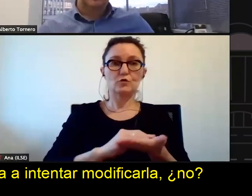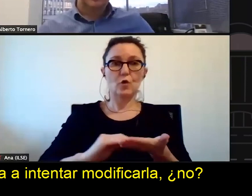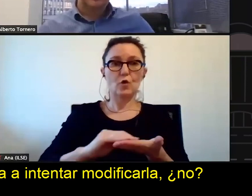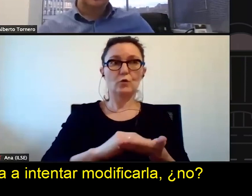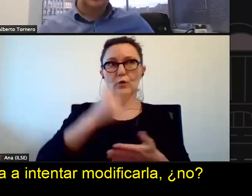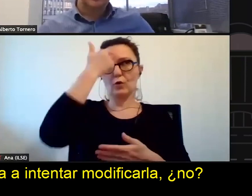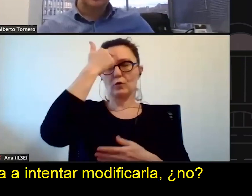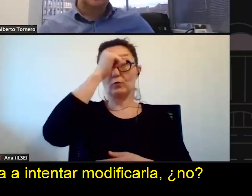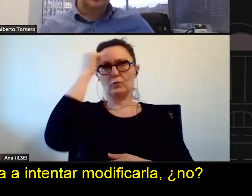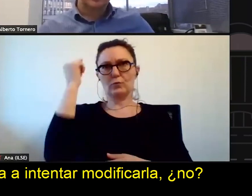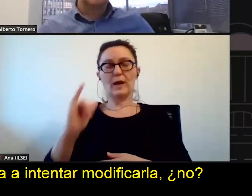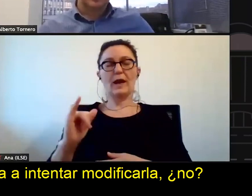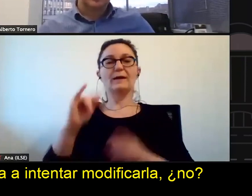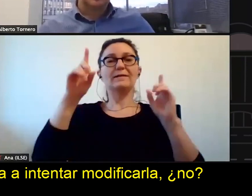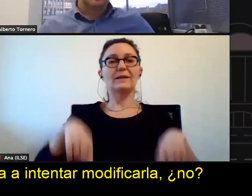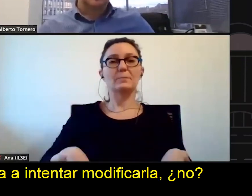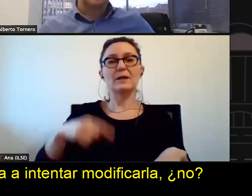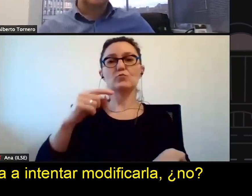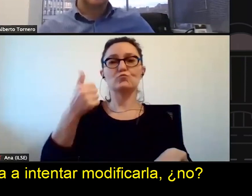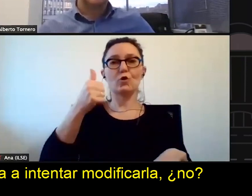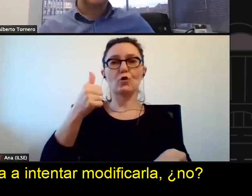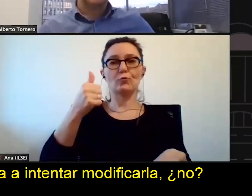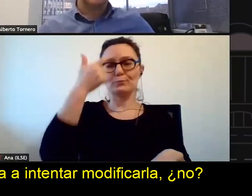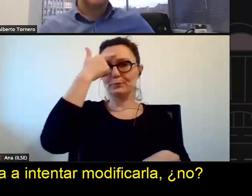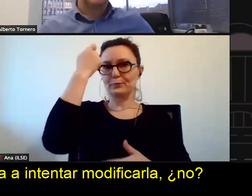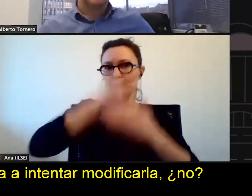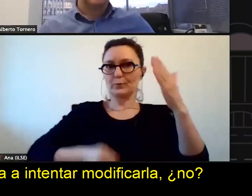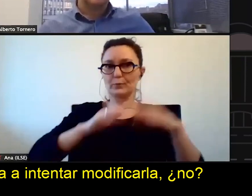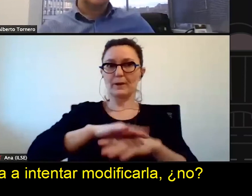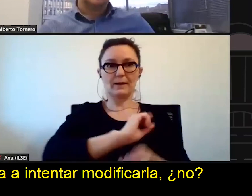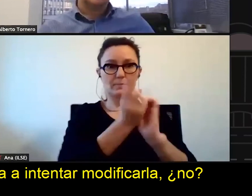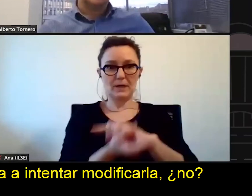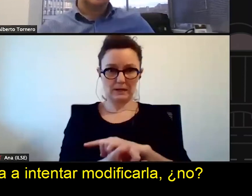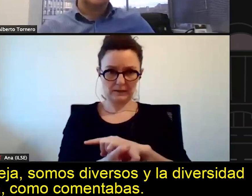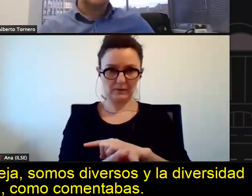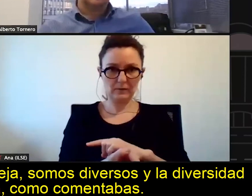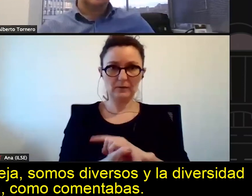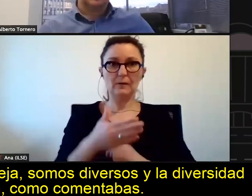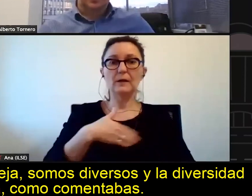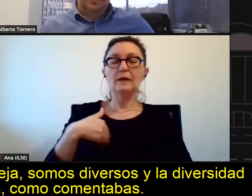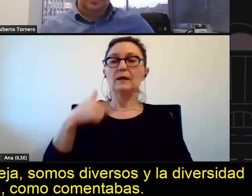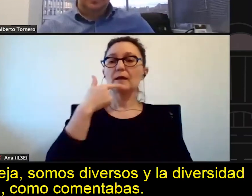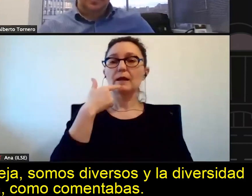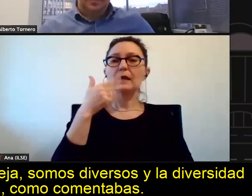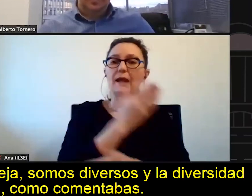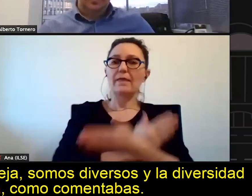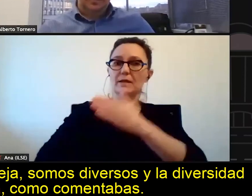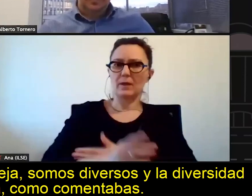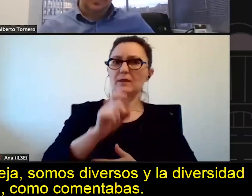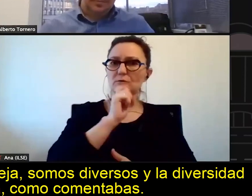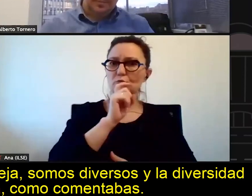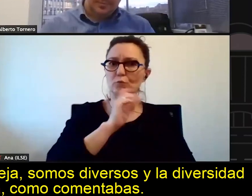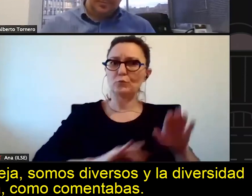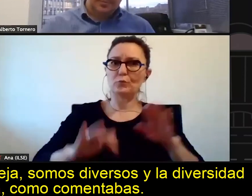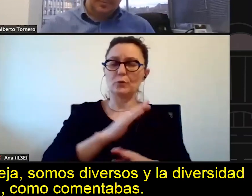mentalidad un poco rígida a intentar modificarla, ¿no? Es decir, la discapacidad es compleja, somos diversos y